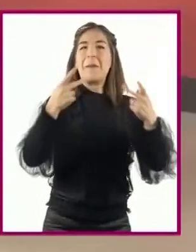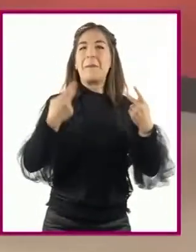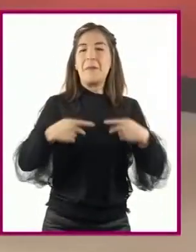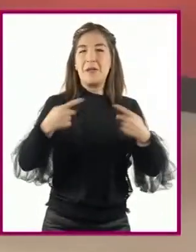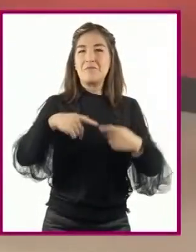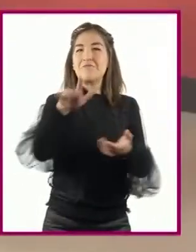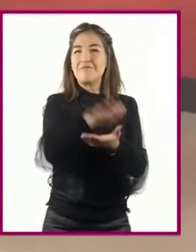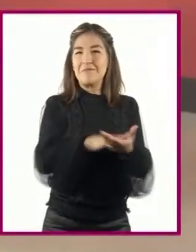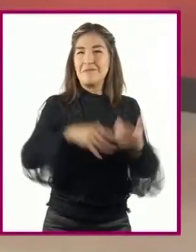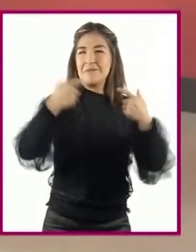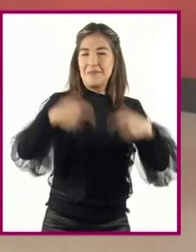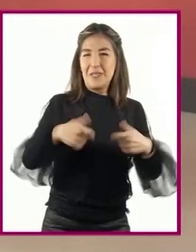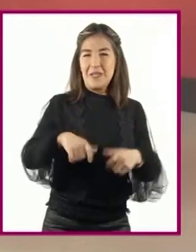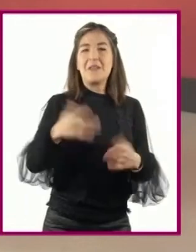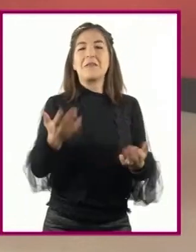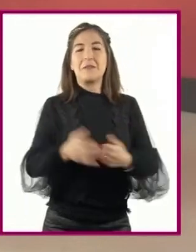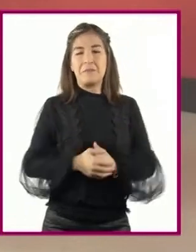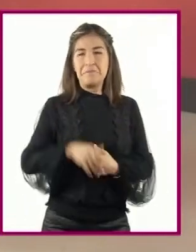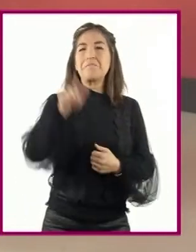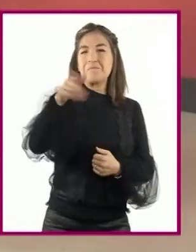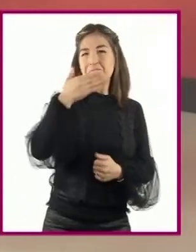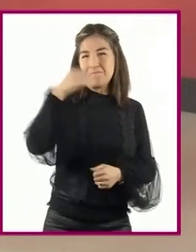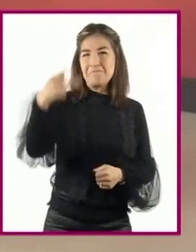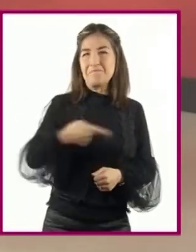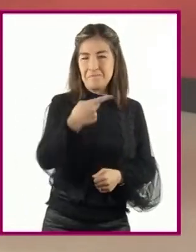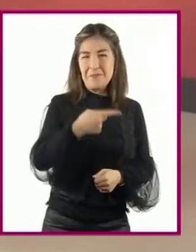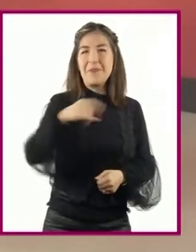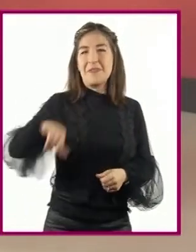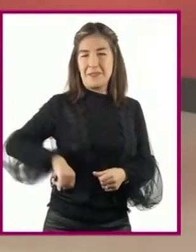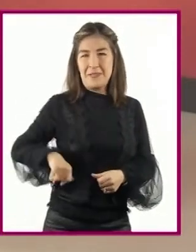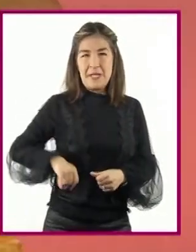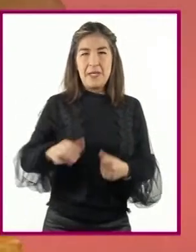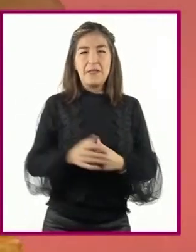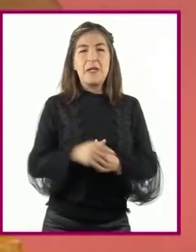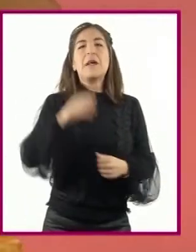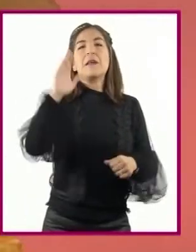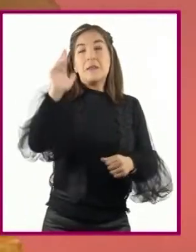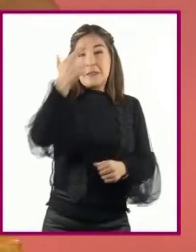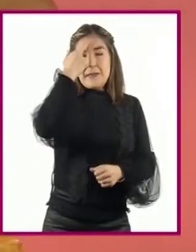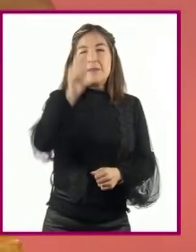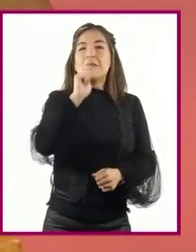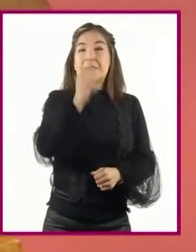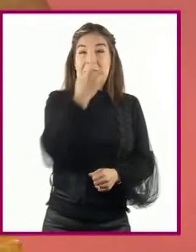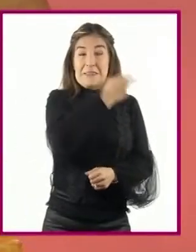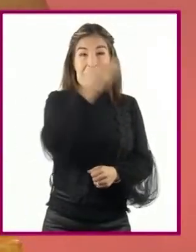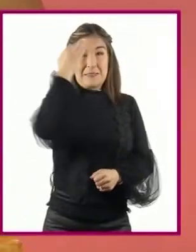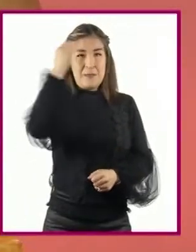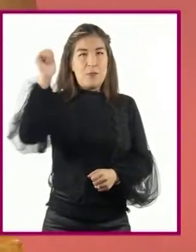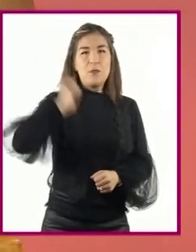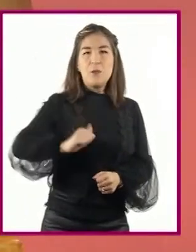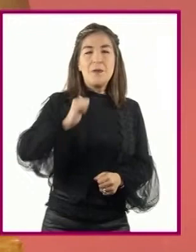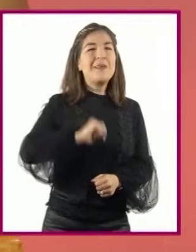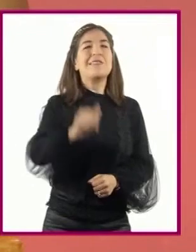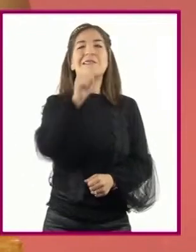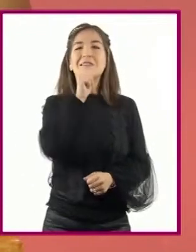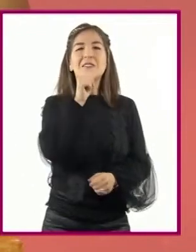Es muy interesante tu pregunta, Rubén. Es importante que recordemos que en esa época aún no